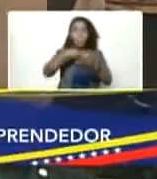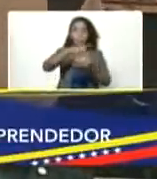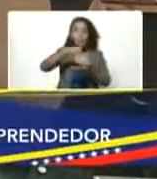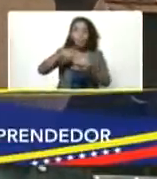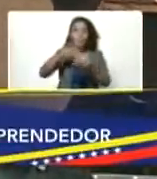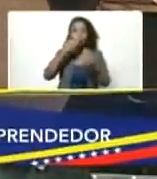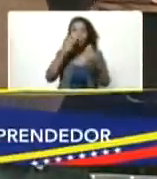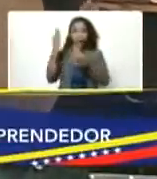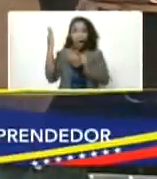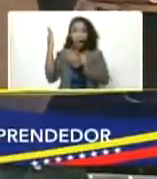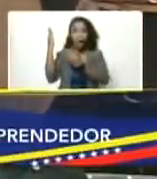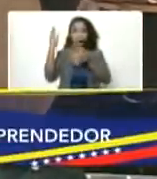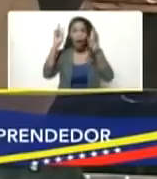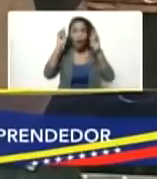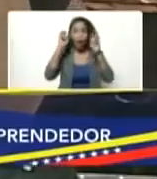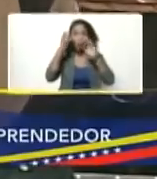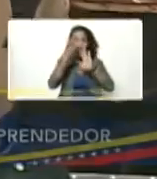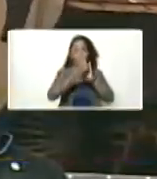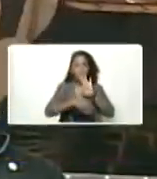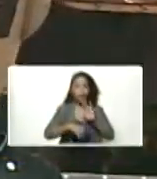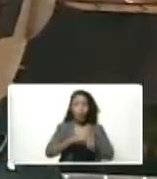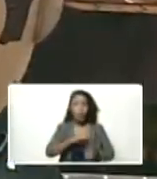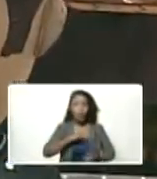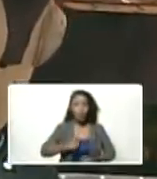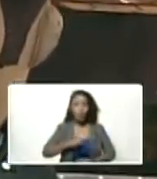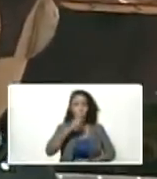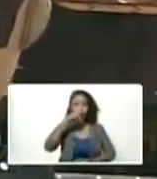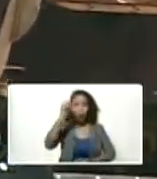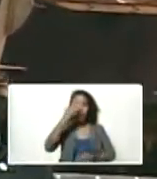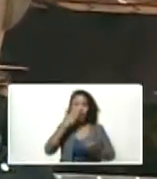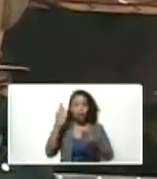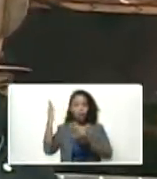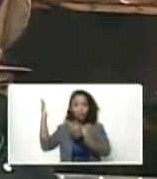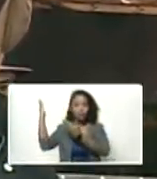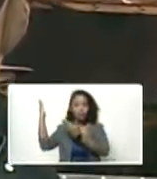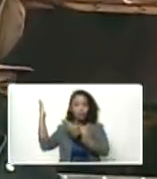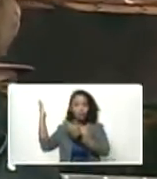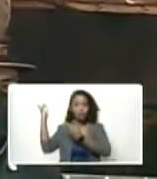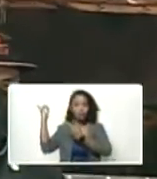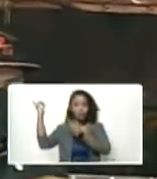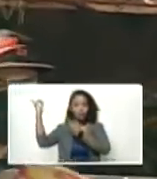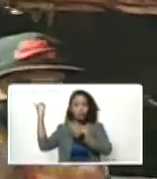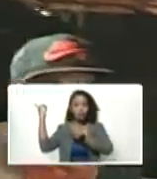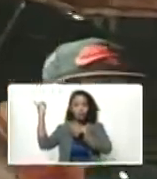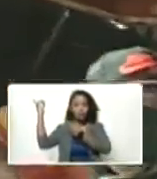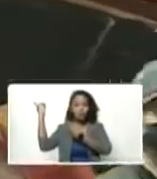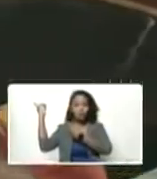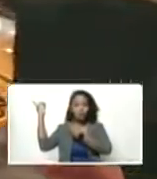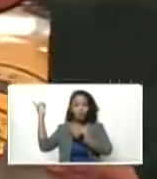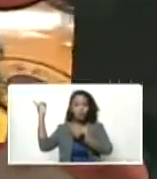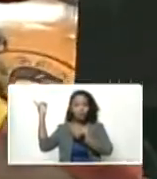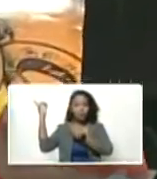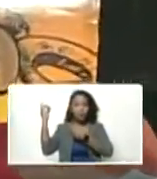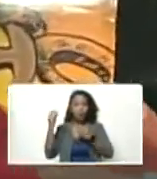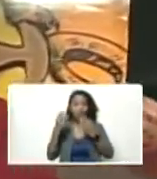Por ahí tienen el nuevo capítulo de Super Bigote, ¿verdad? Muy, muy, muy actualizado para el día de hoy, que estamos nombrando una